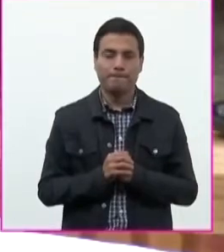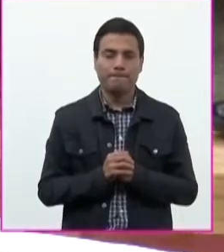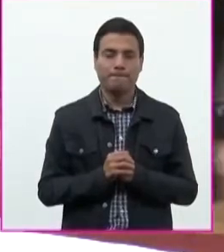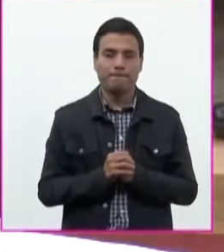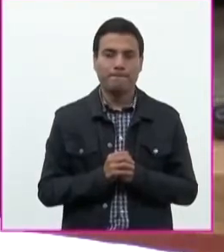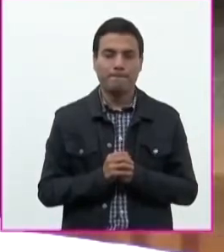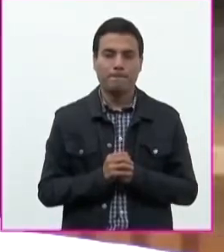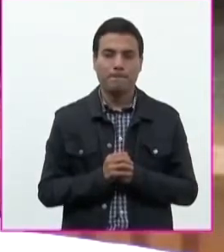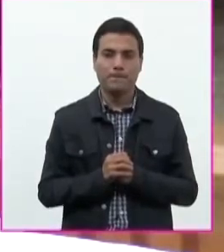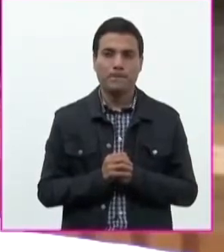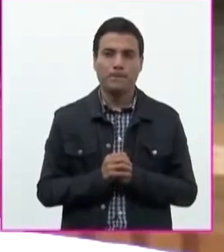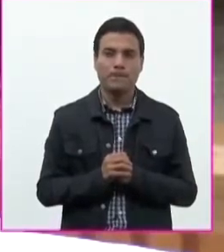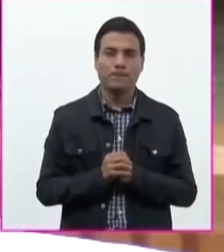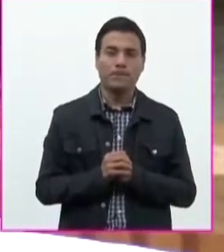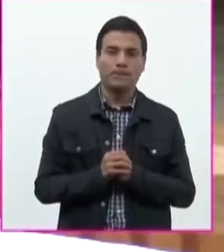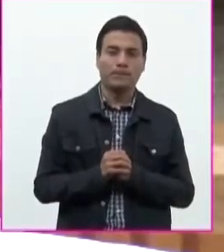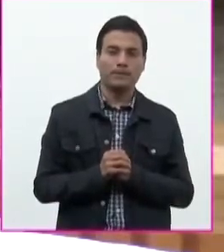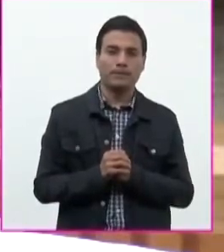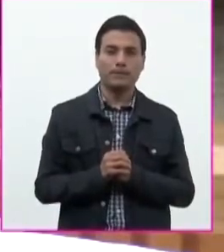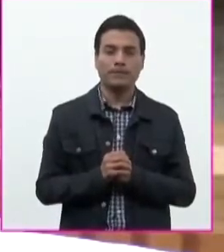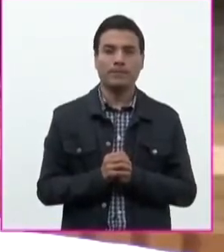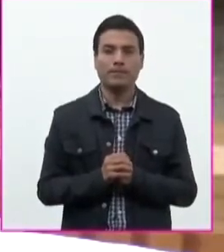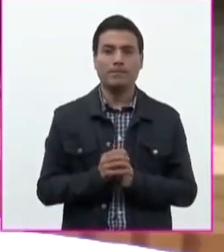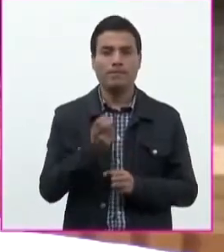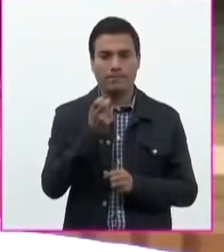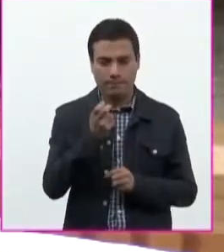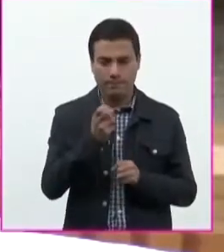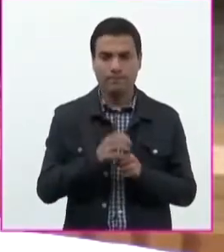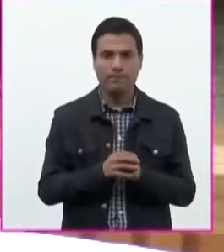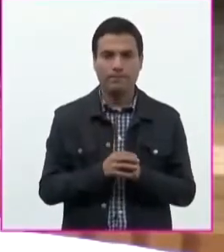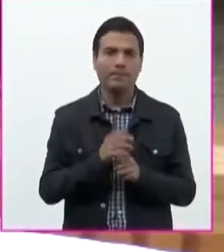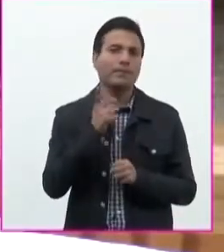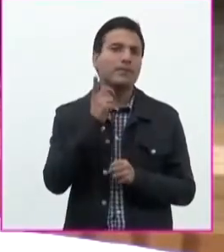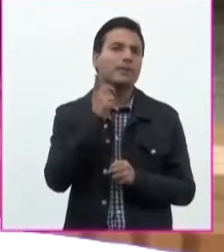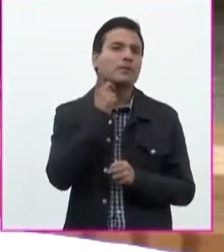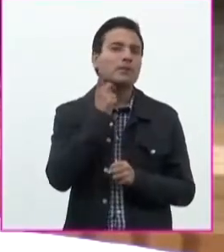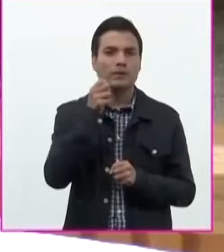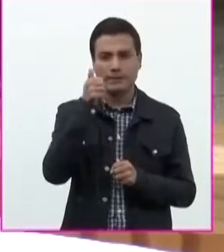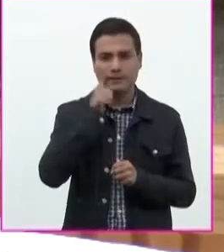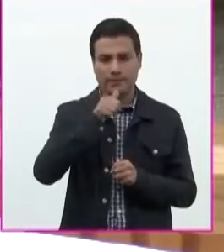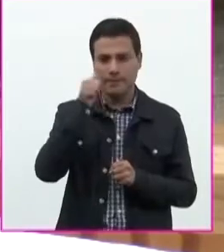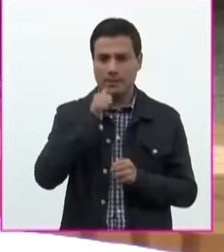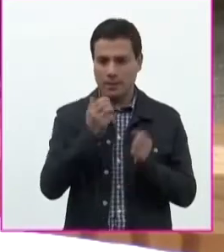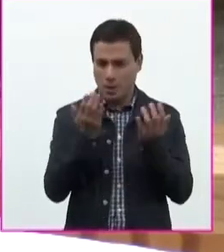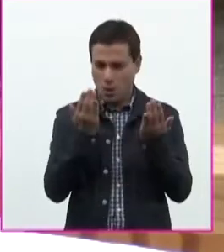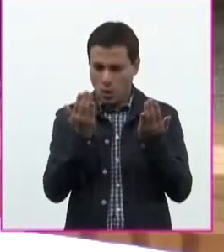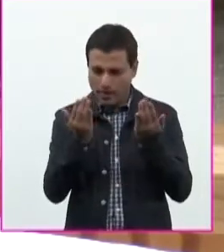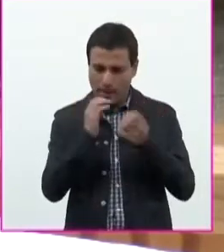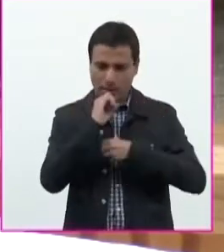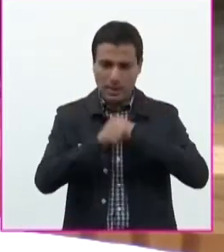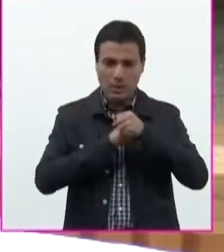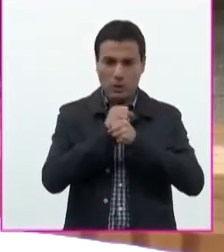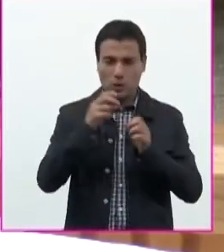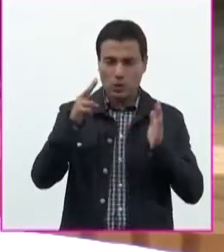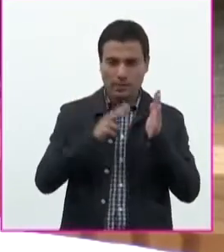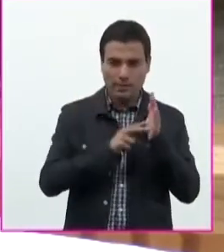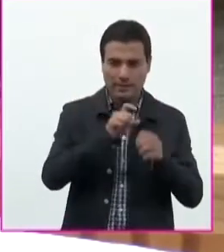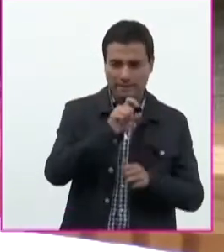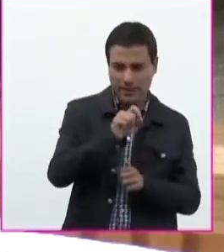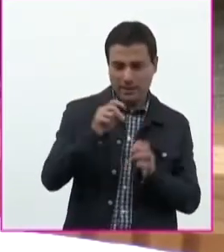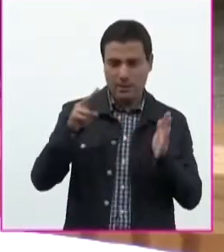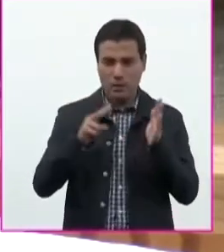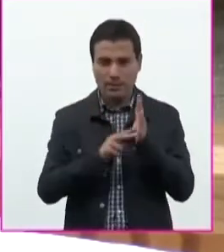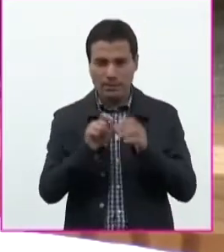de comparar el presupuesto que se está solicitando para el 20 como para con el